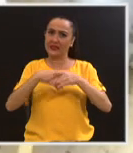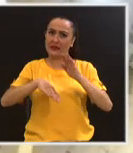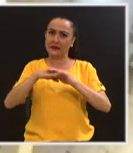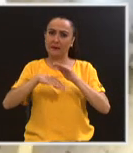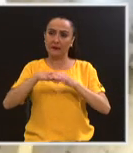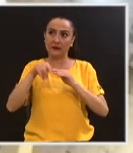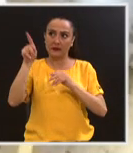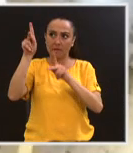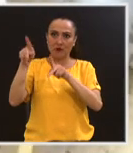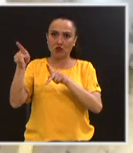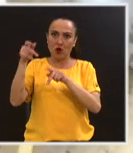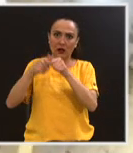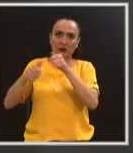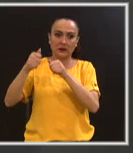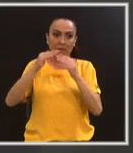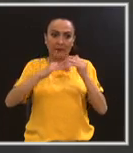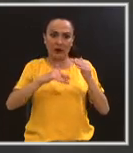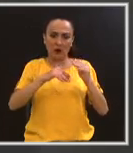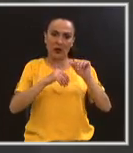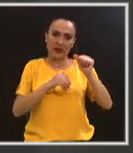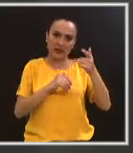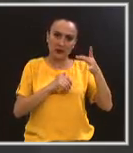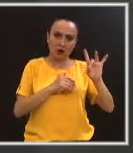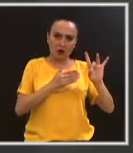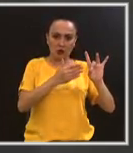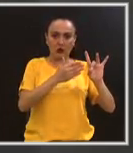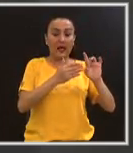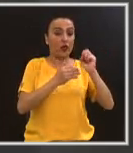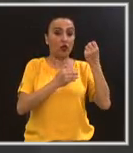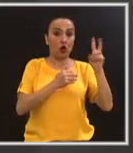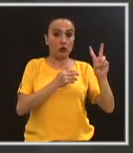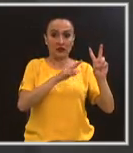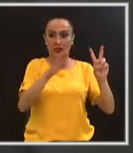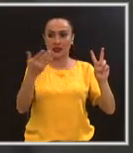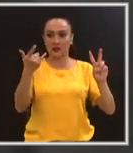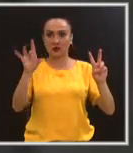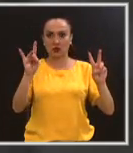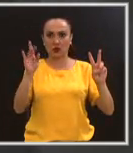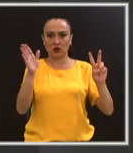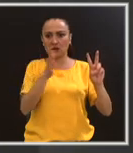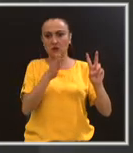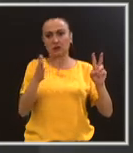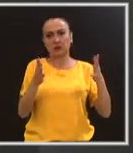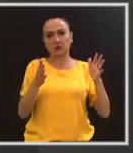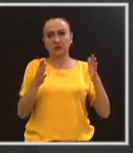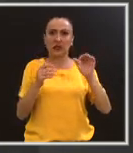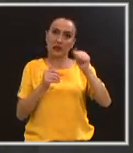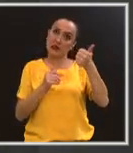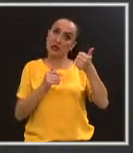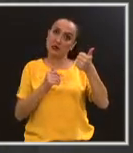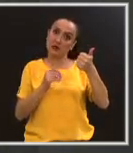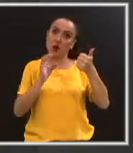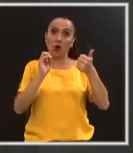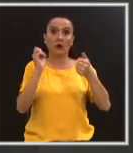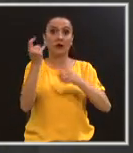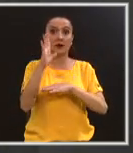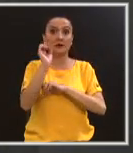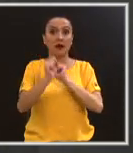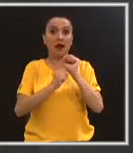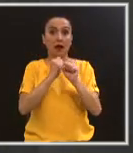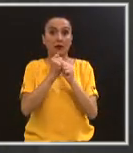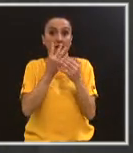de estas personas menores entre los 18 entre los 12 y los 18 años puede llegar a los 10 o 15